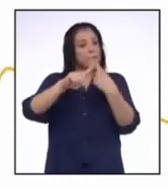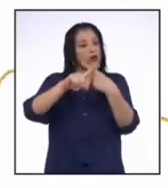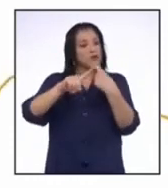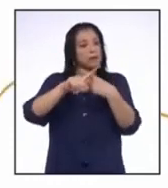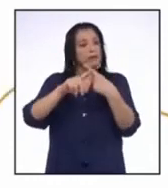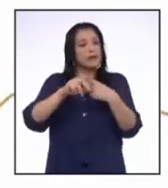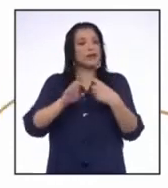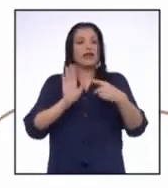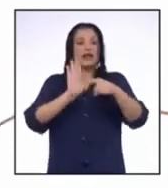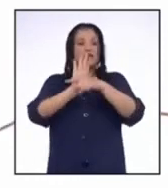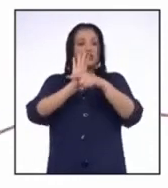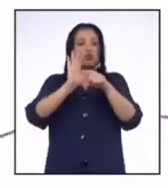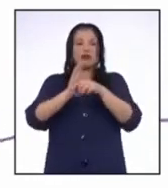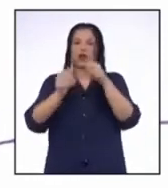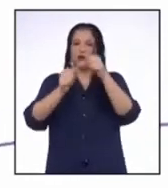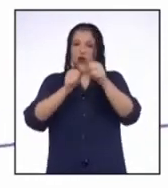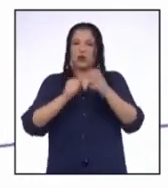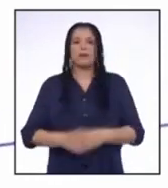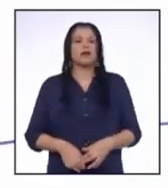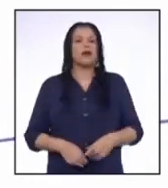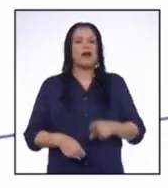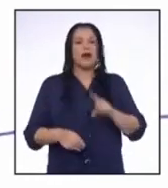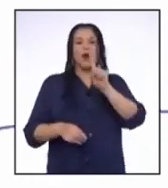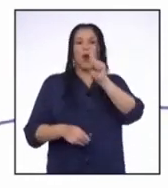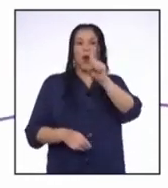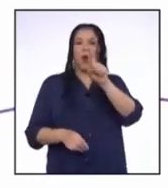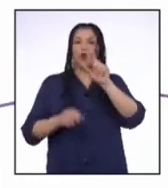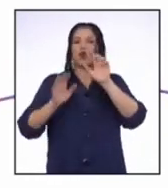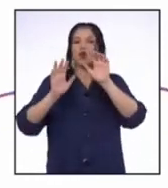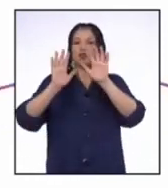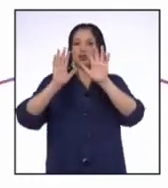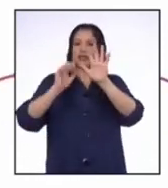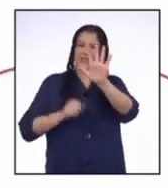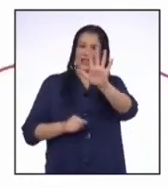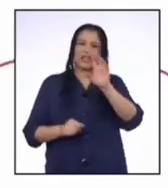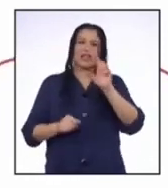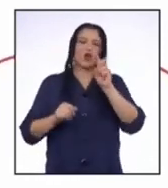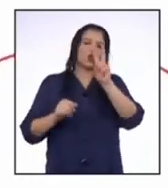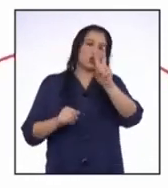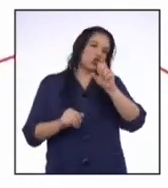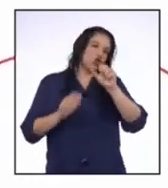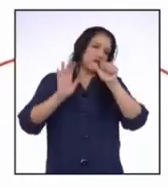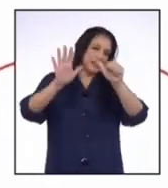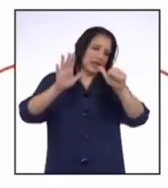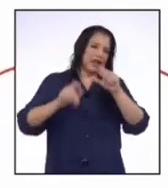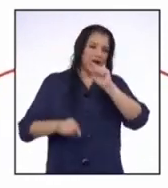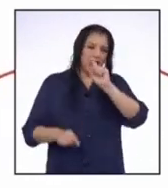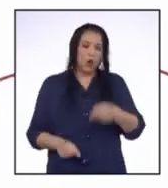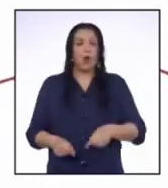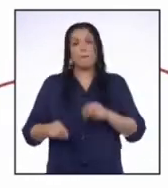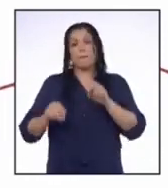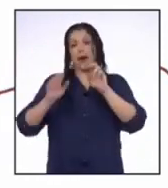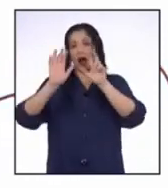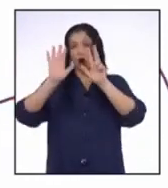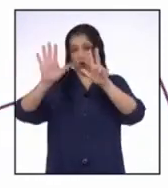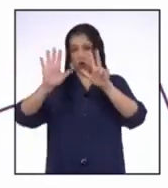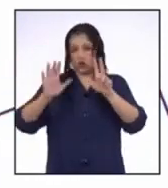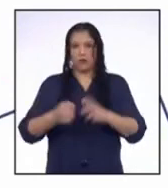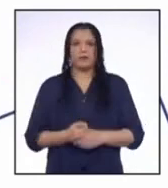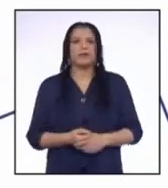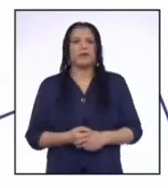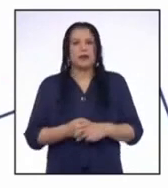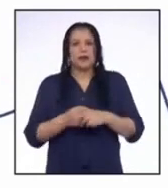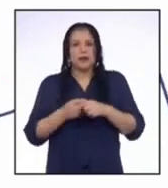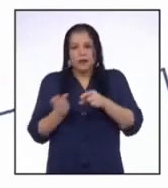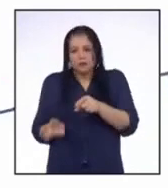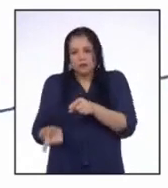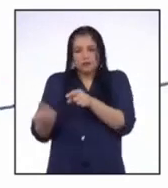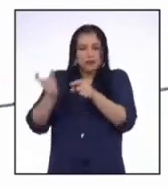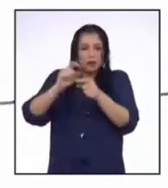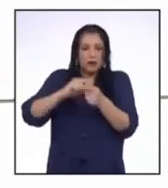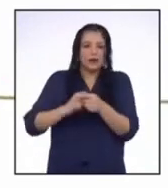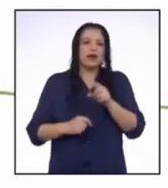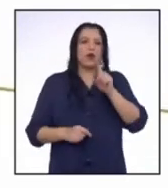sumé los números y me dio el valor de 1526 enteros 8 décimos. Redondeando unidades nos